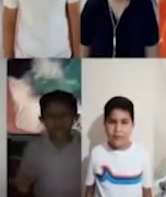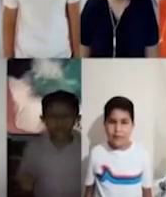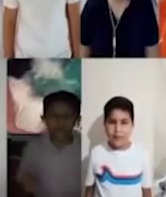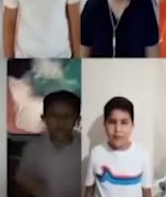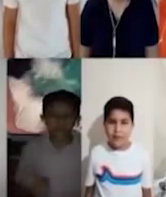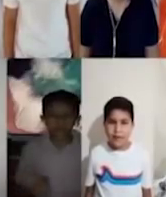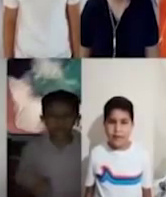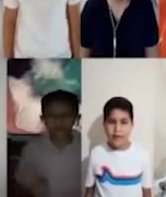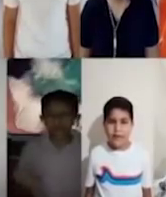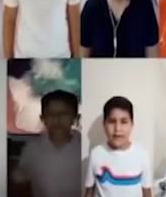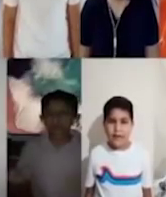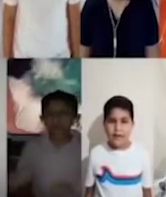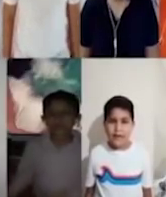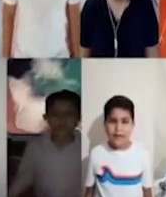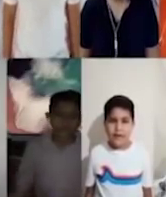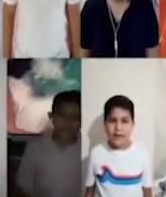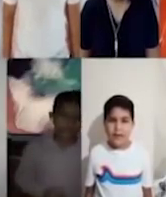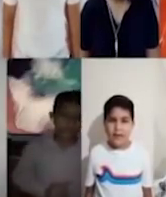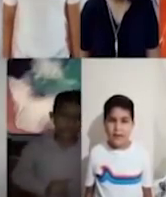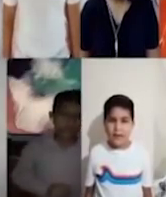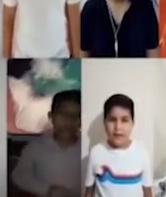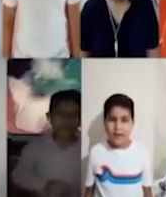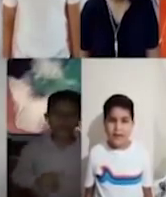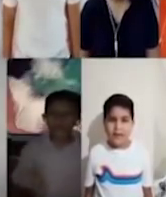pálido color.